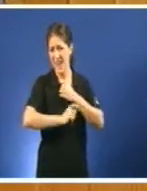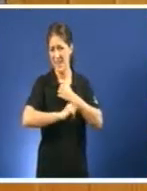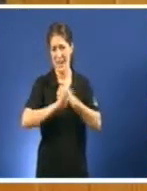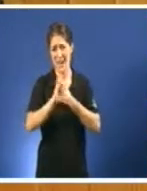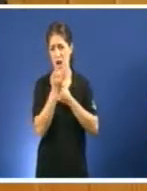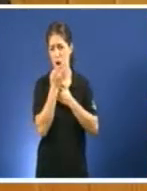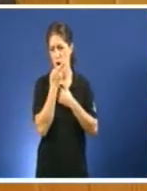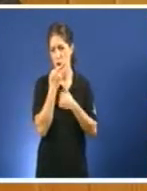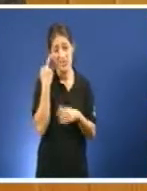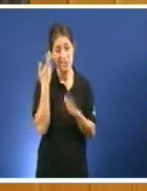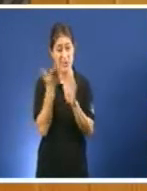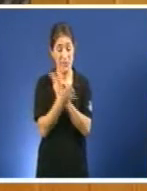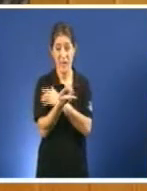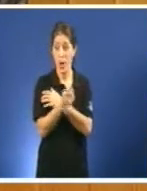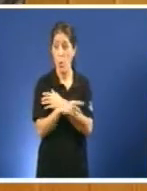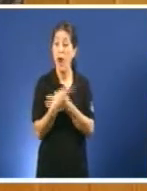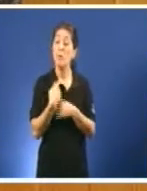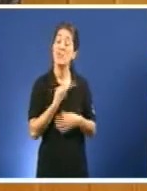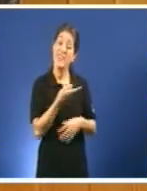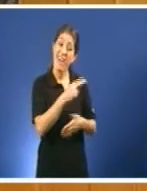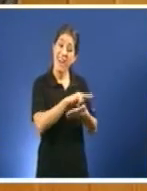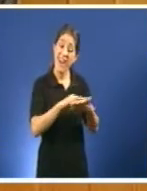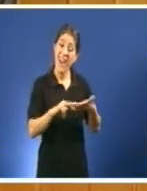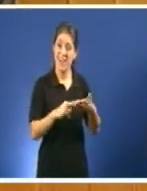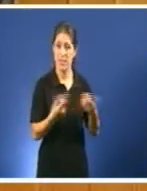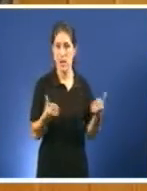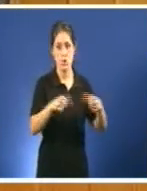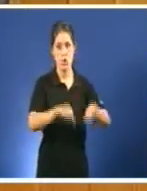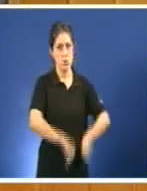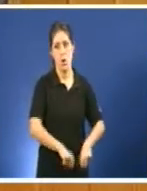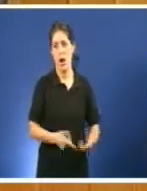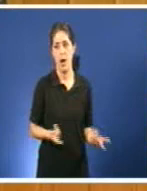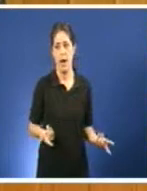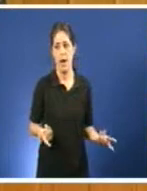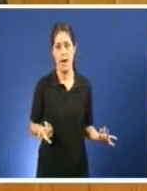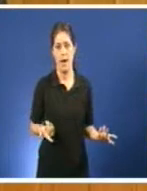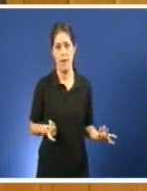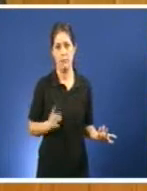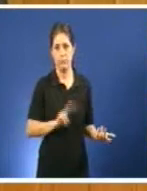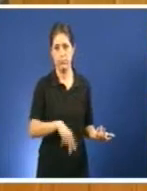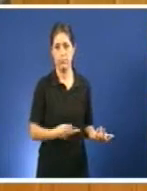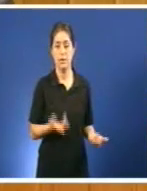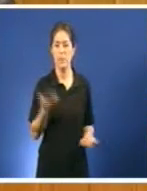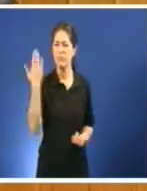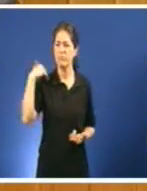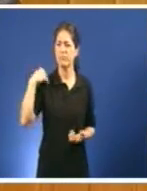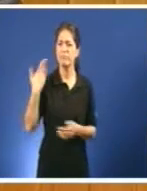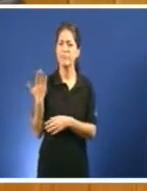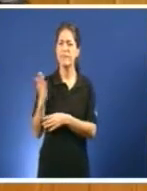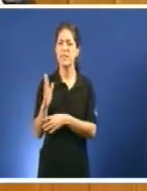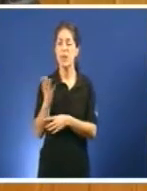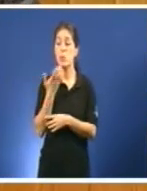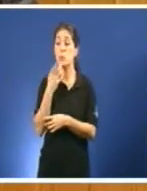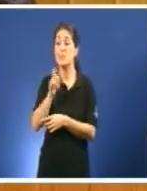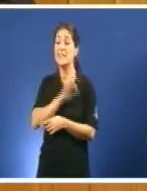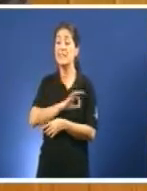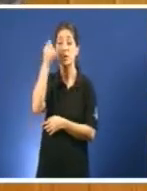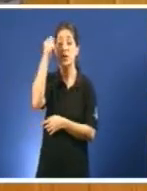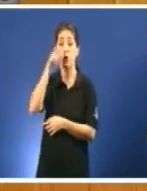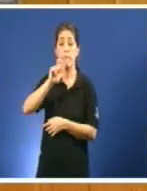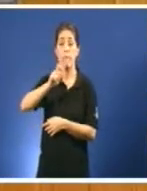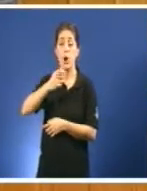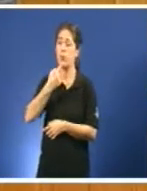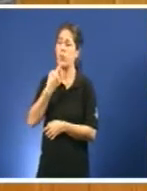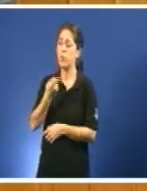ruinosa para Galiza. Naquela pomposa presentación, o señor Feijóo manifestou literalmente que